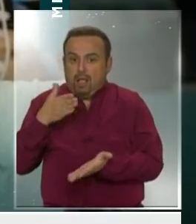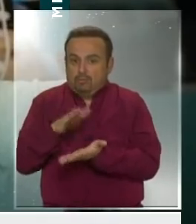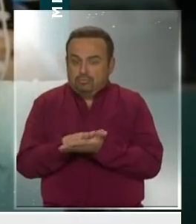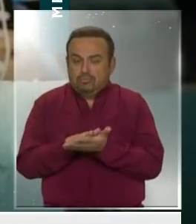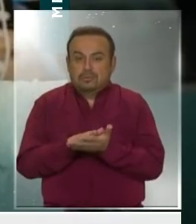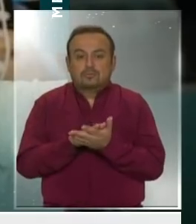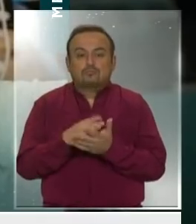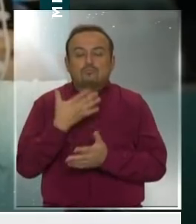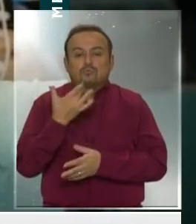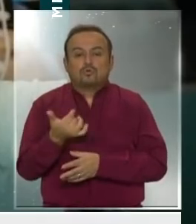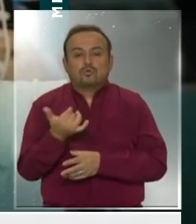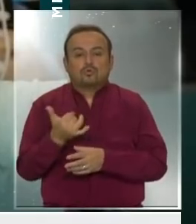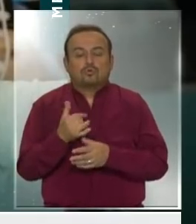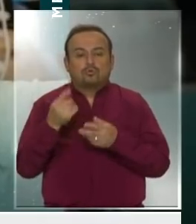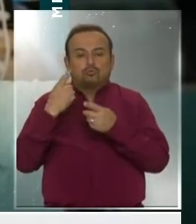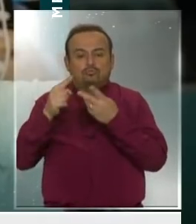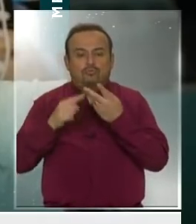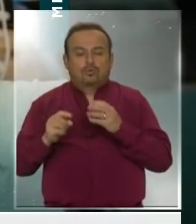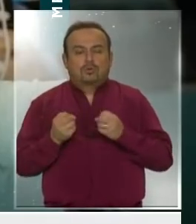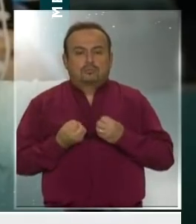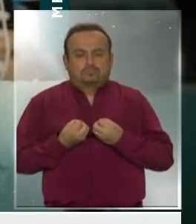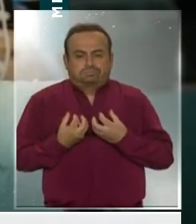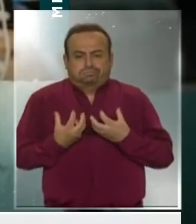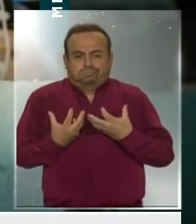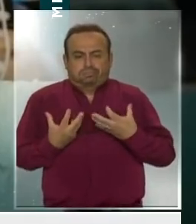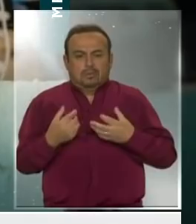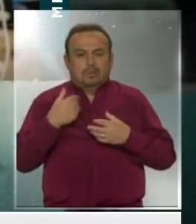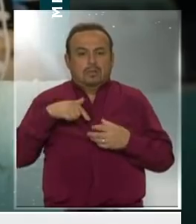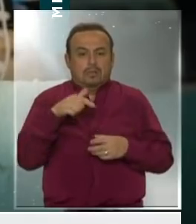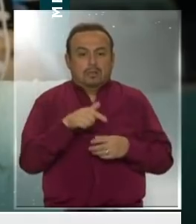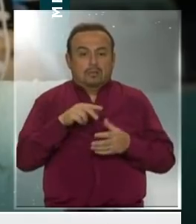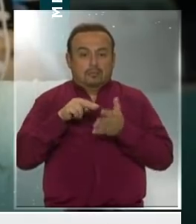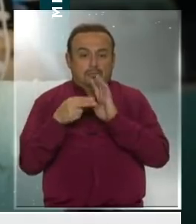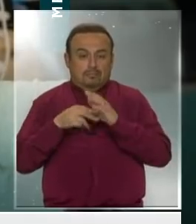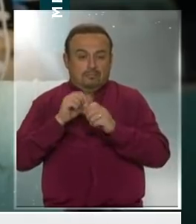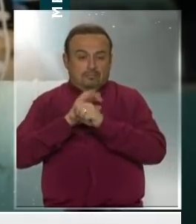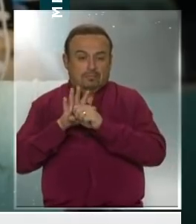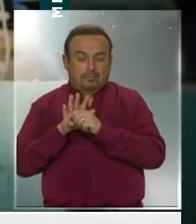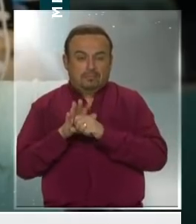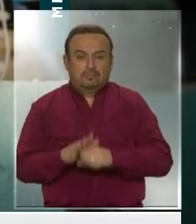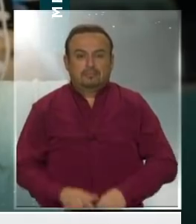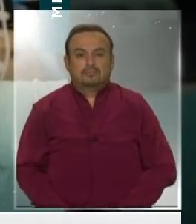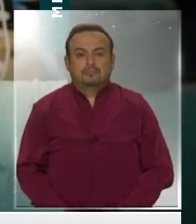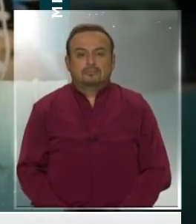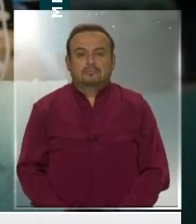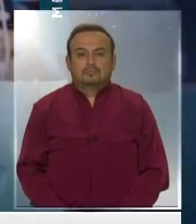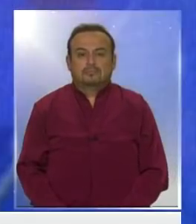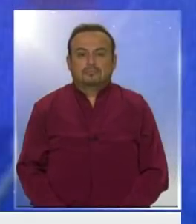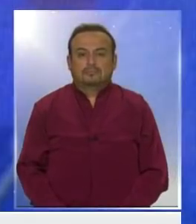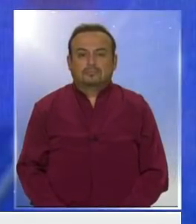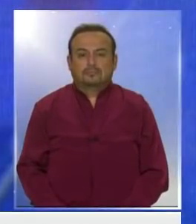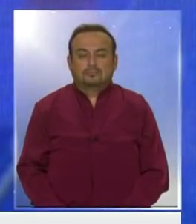por inflamaciones multisistémicas posiblemente relacionadas con el COVID-19.